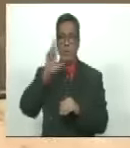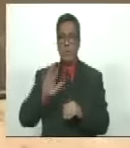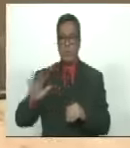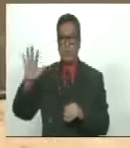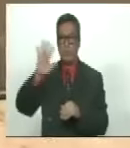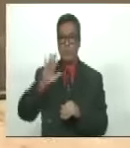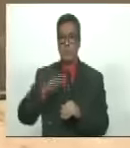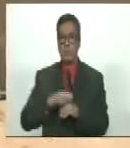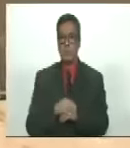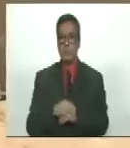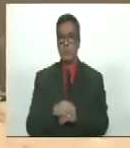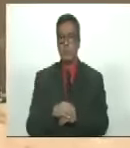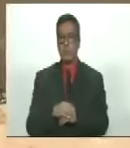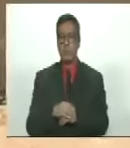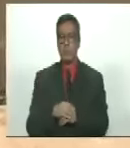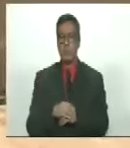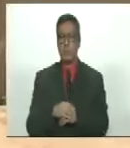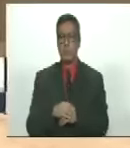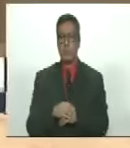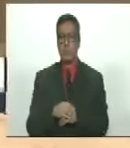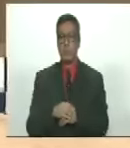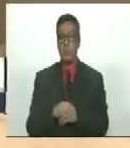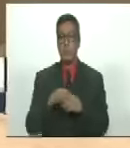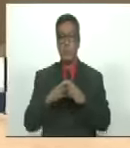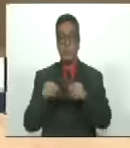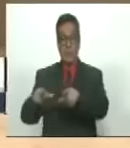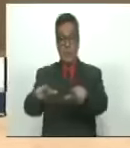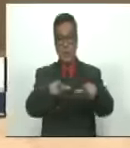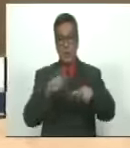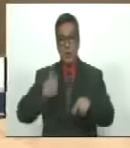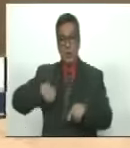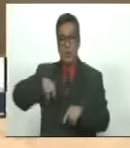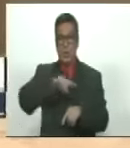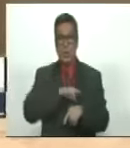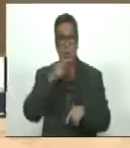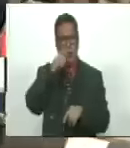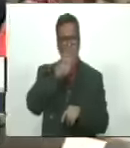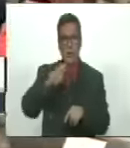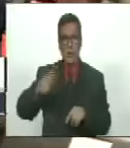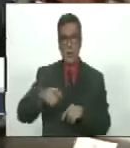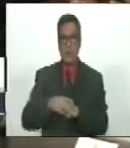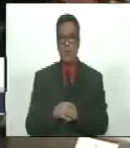de Venezuela, el ejercicio soberano de nuestro pueblo,